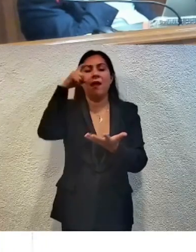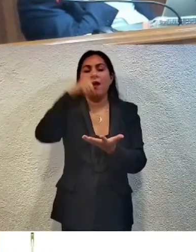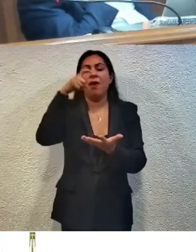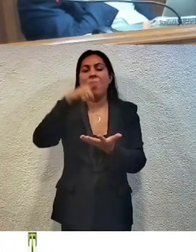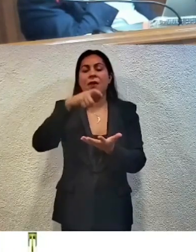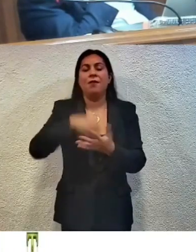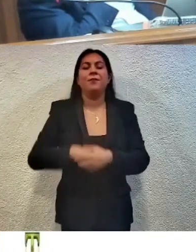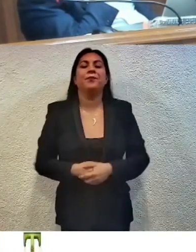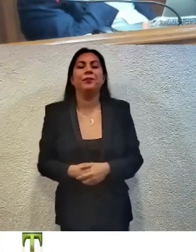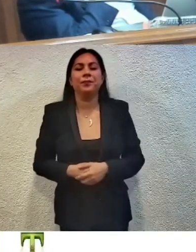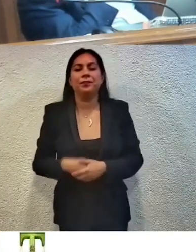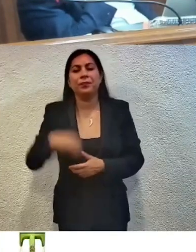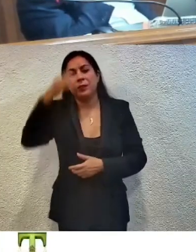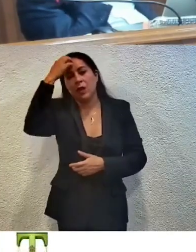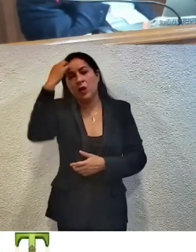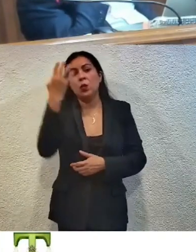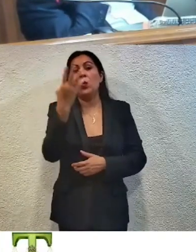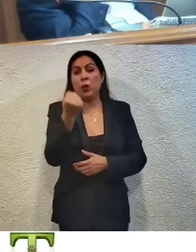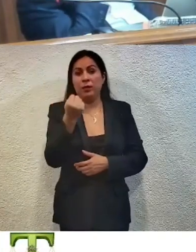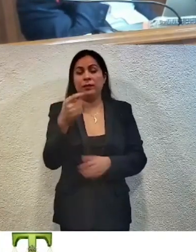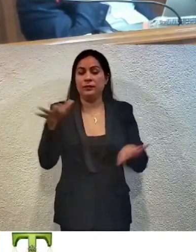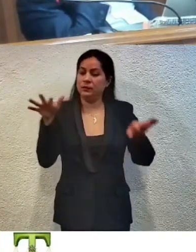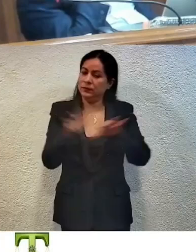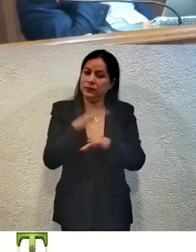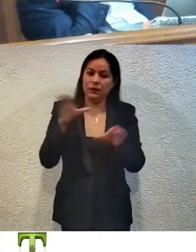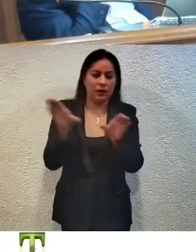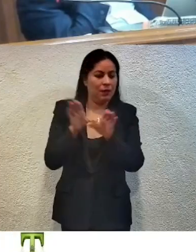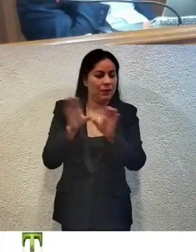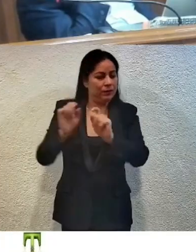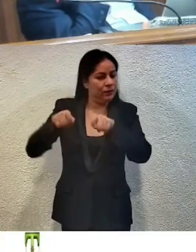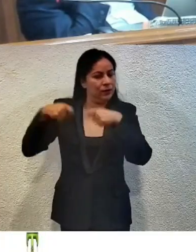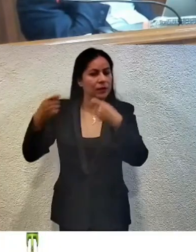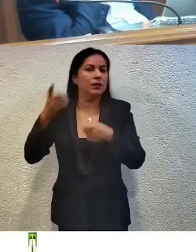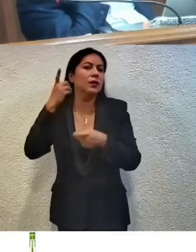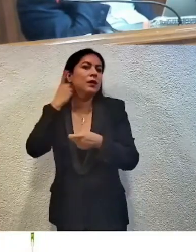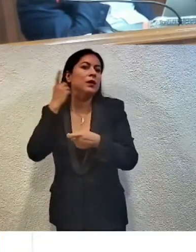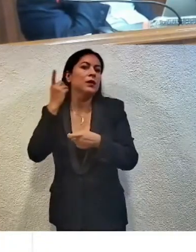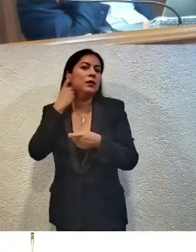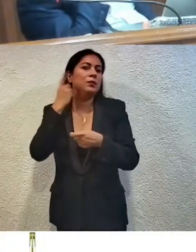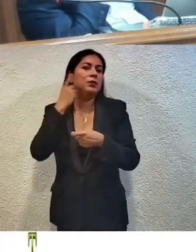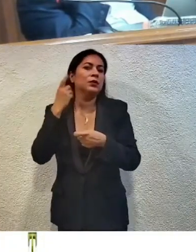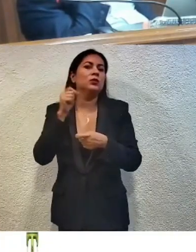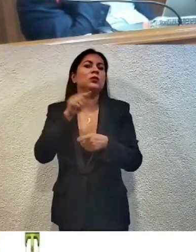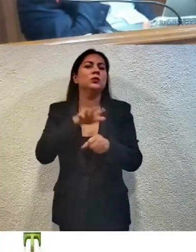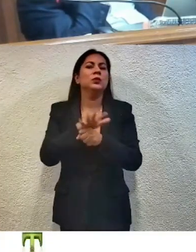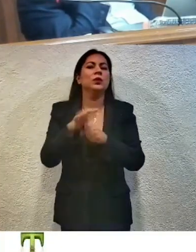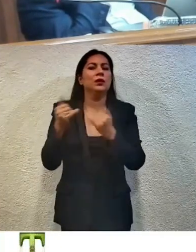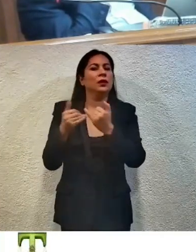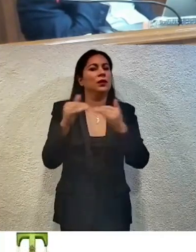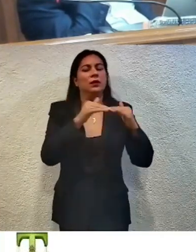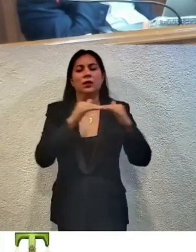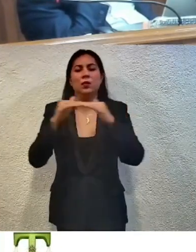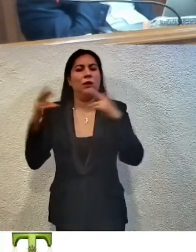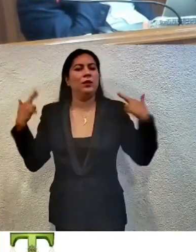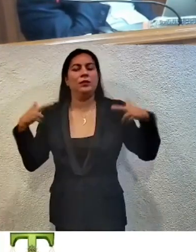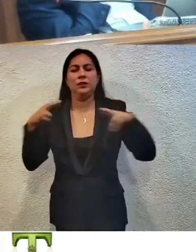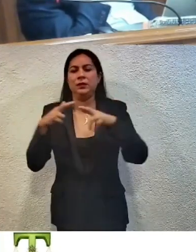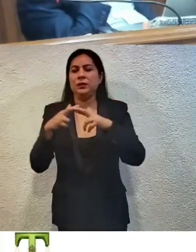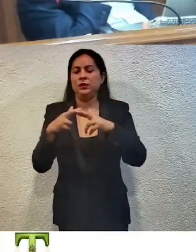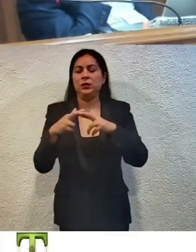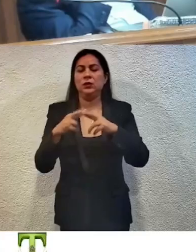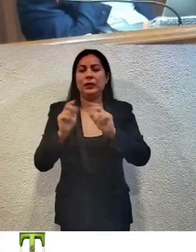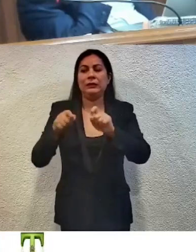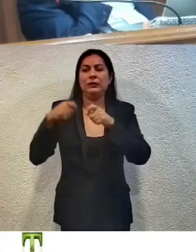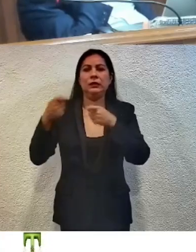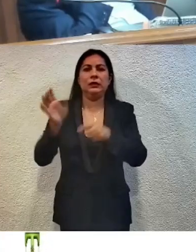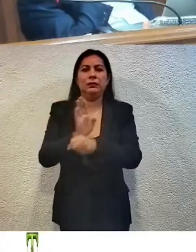México. Noveno, se revoca la constancia de asignación de diputaciones locales por el principio de representación proporcional otorgada